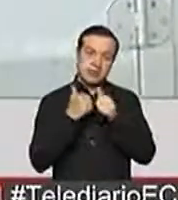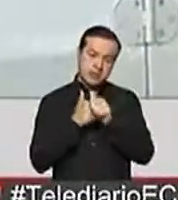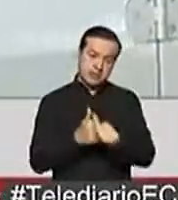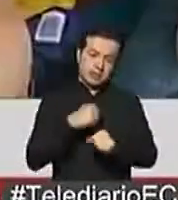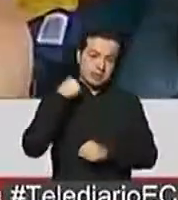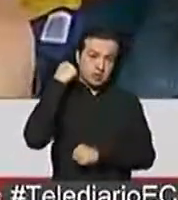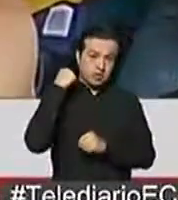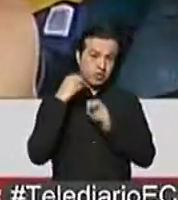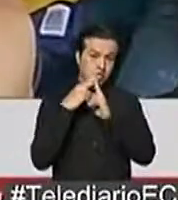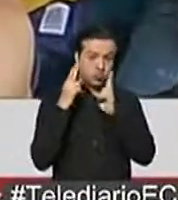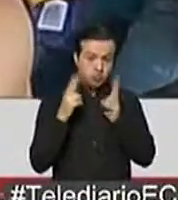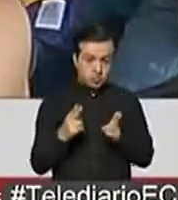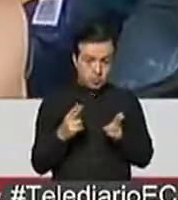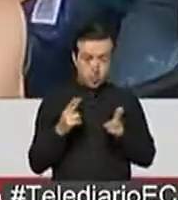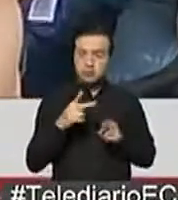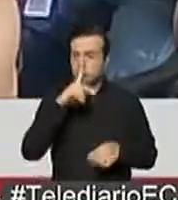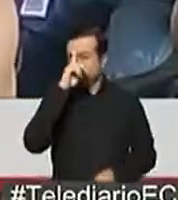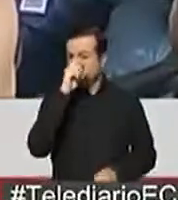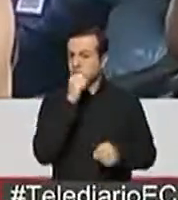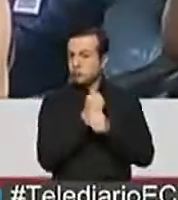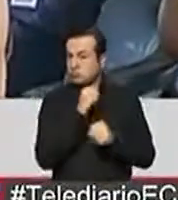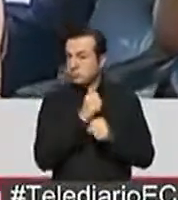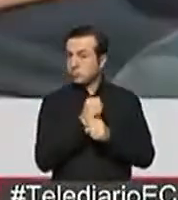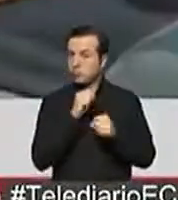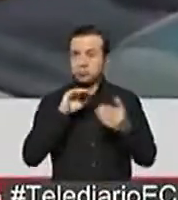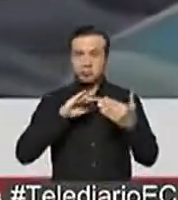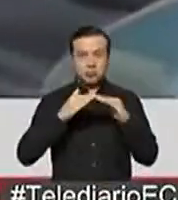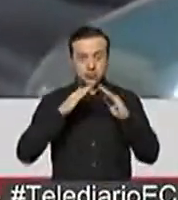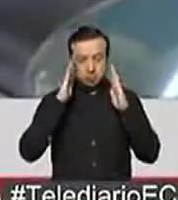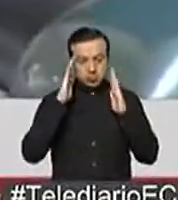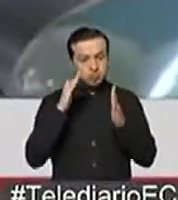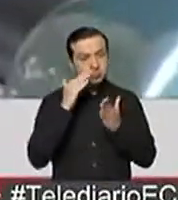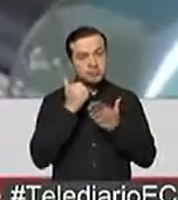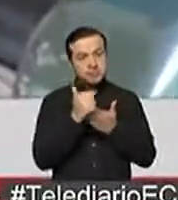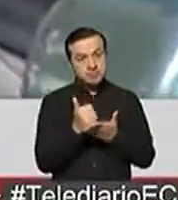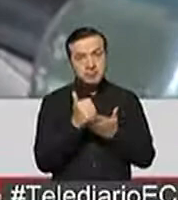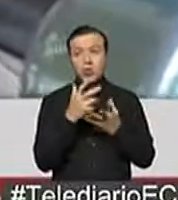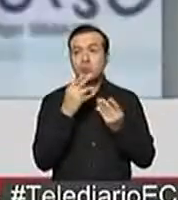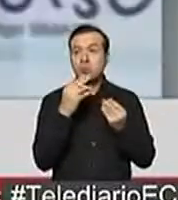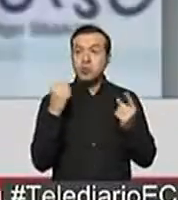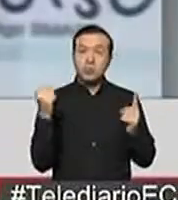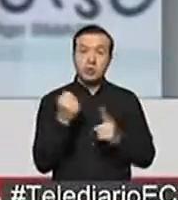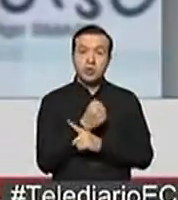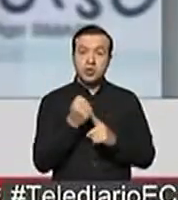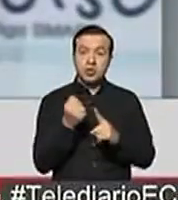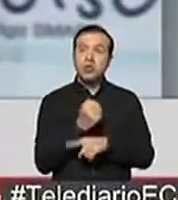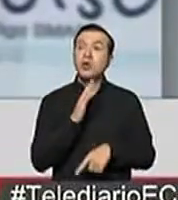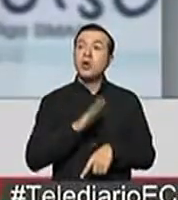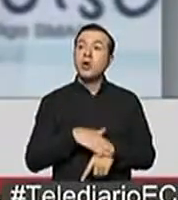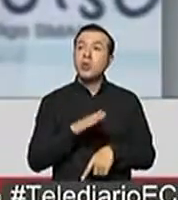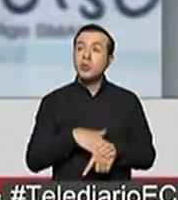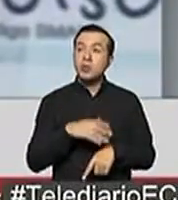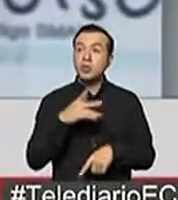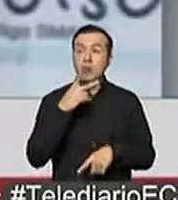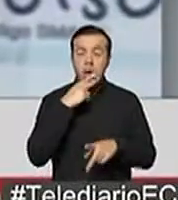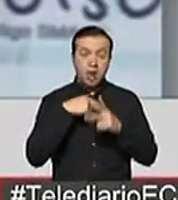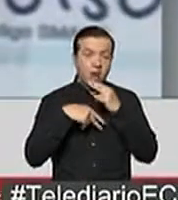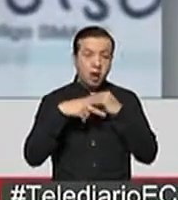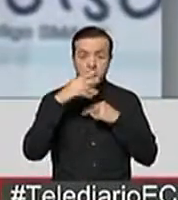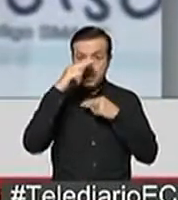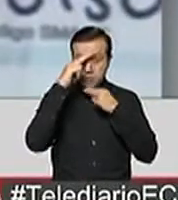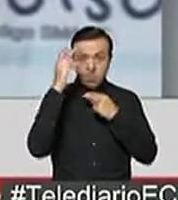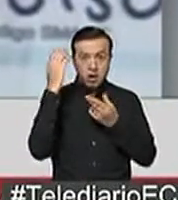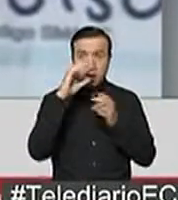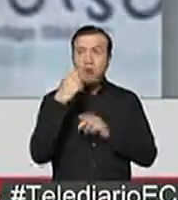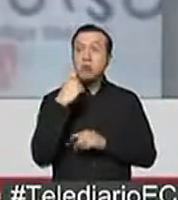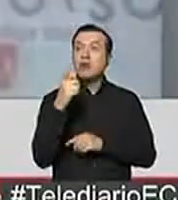Derechos Humanos trabaja para garantizar los derechos de esta comunidad, que ha sido víctima de actos violentos debido a las falsas publicaciones que muestran